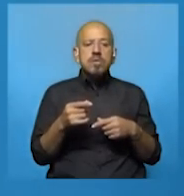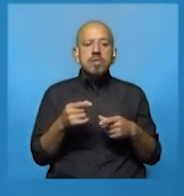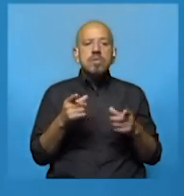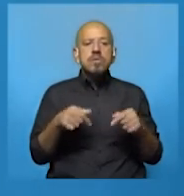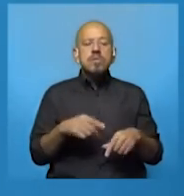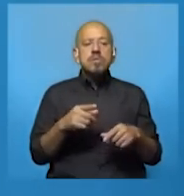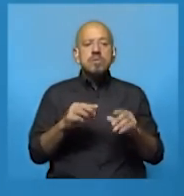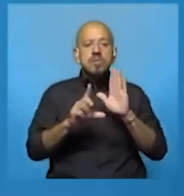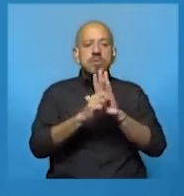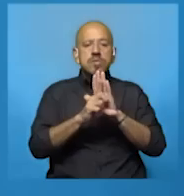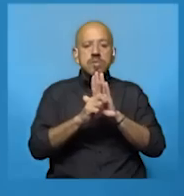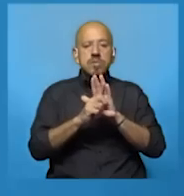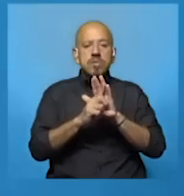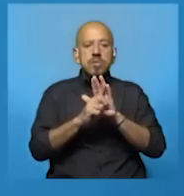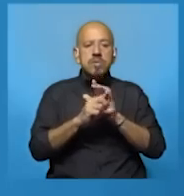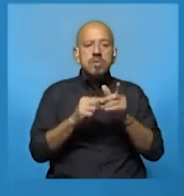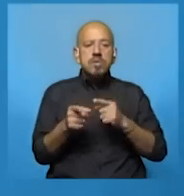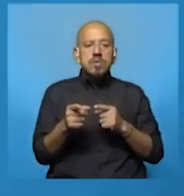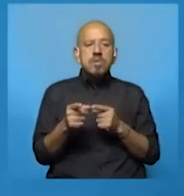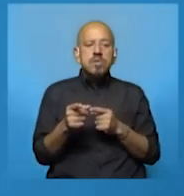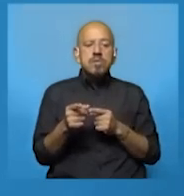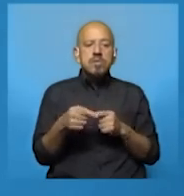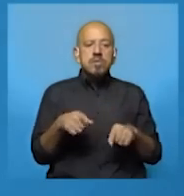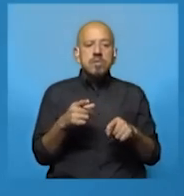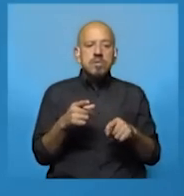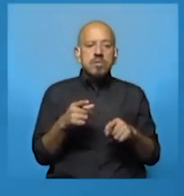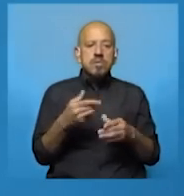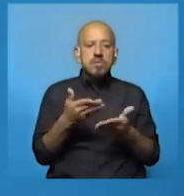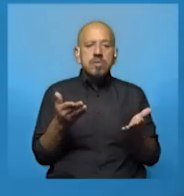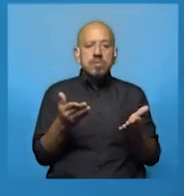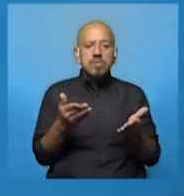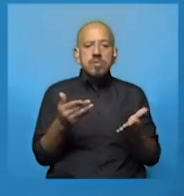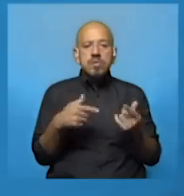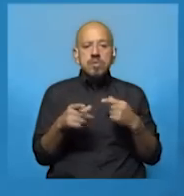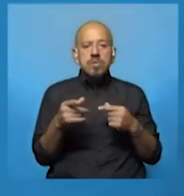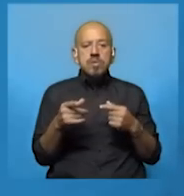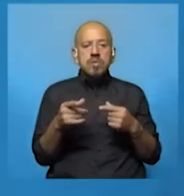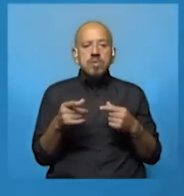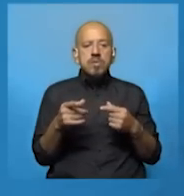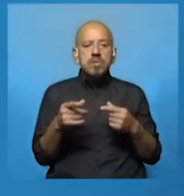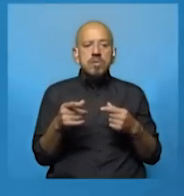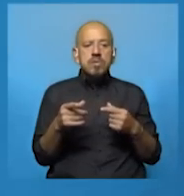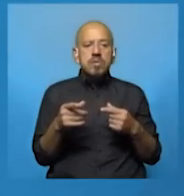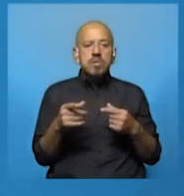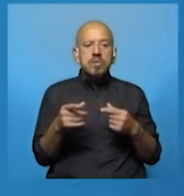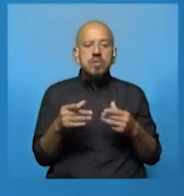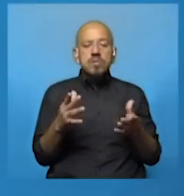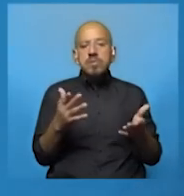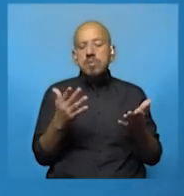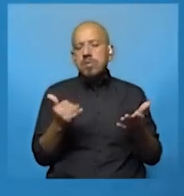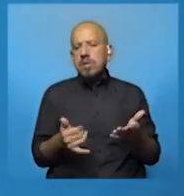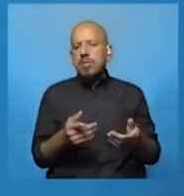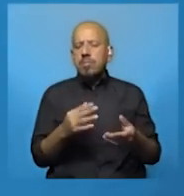de estupefacientes donde hay asociados están contenidos en esa ley un montón de figuras penales se hicieron muchos cambios que tienen cara de mujer